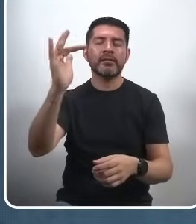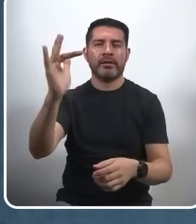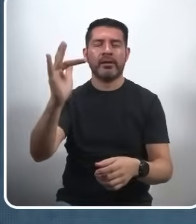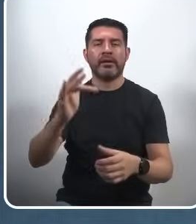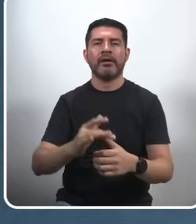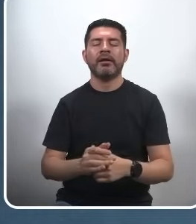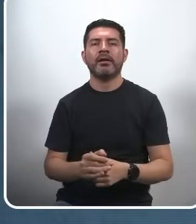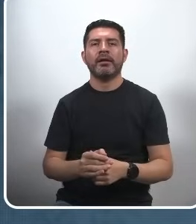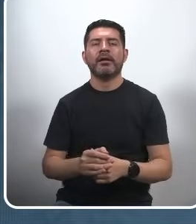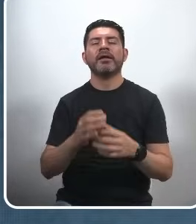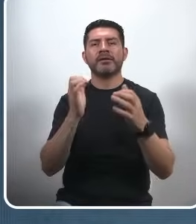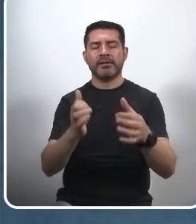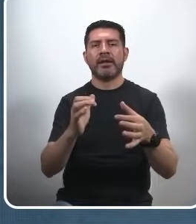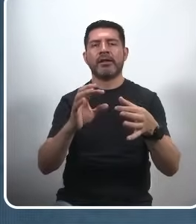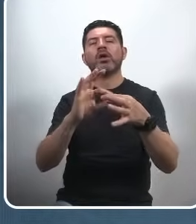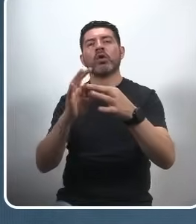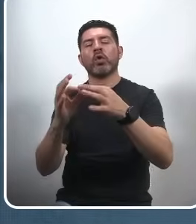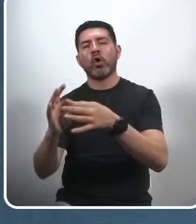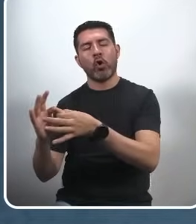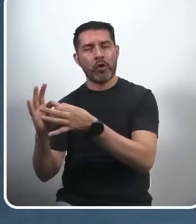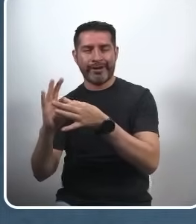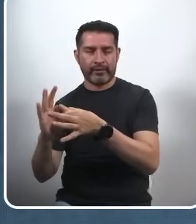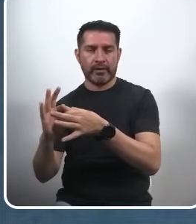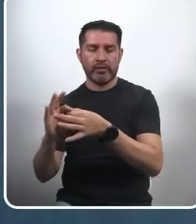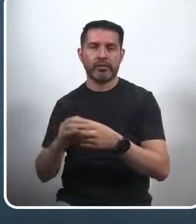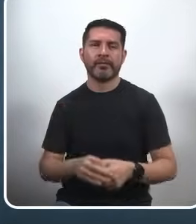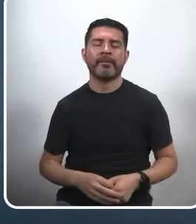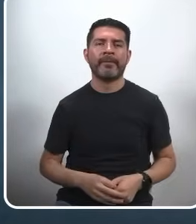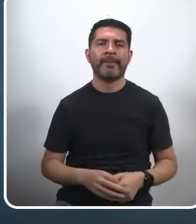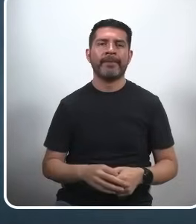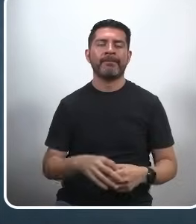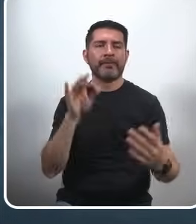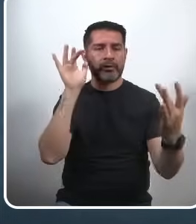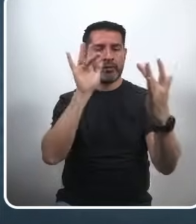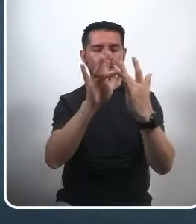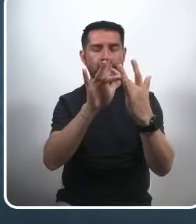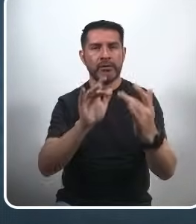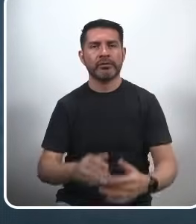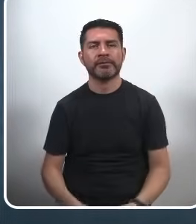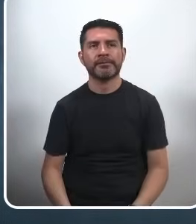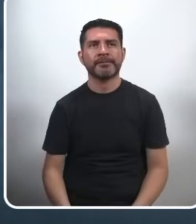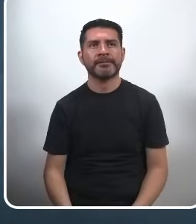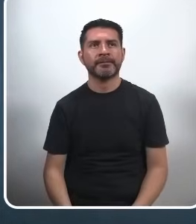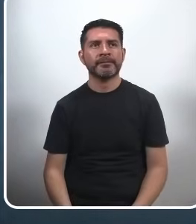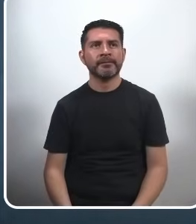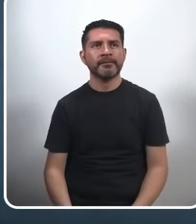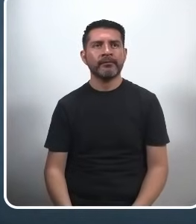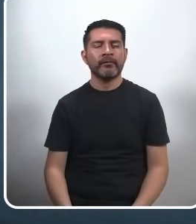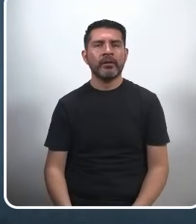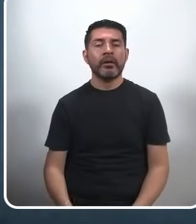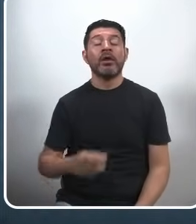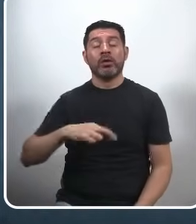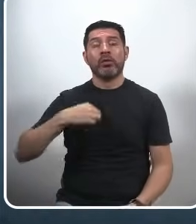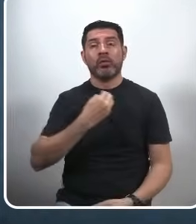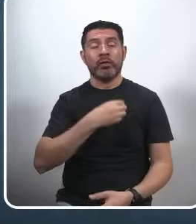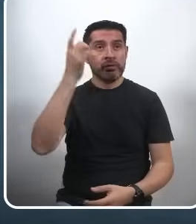15 y Hebreos 12 vamos a estudiar el día de hoy. Primero, Romanos 15, verso 5, dice que nuestro